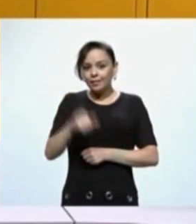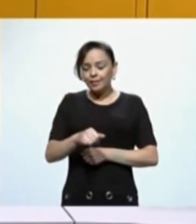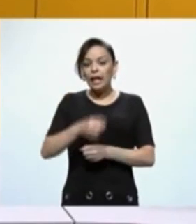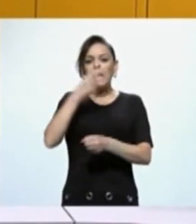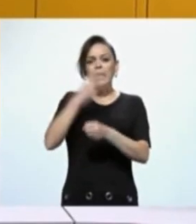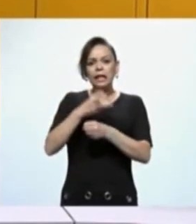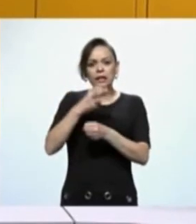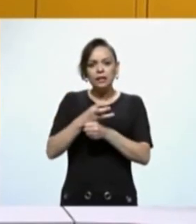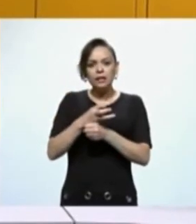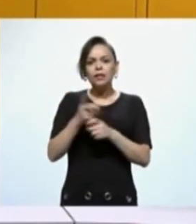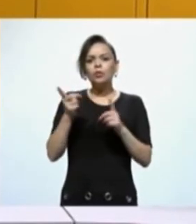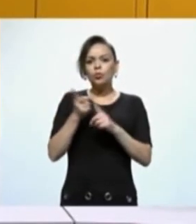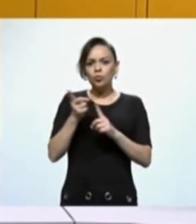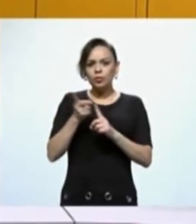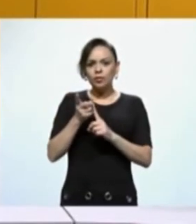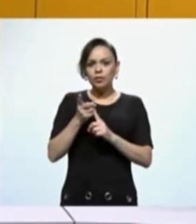tercera...